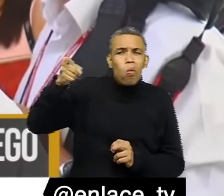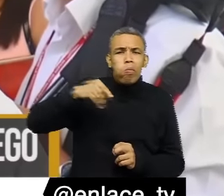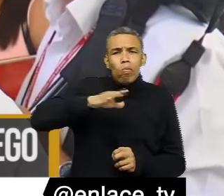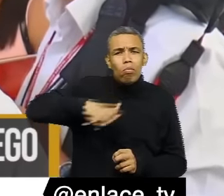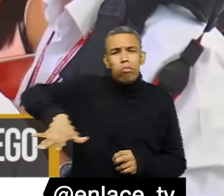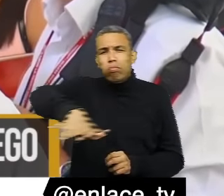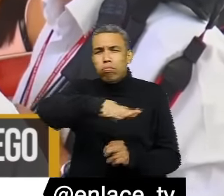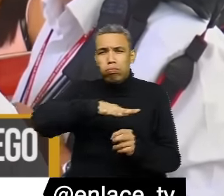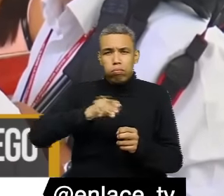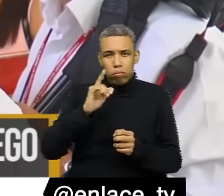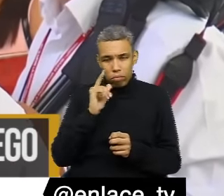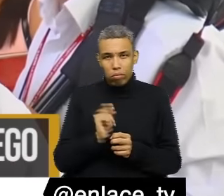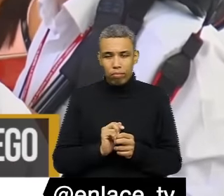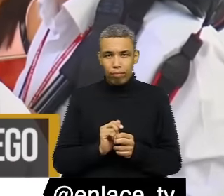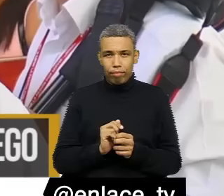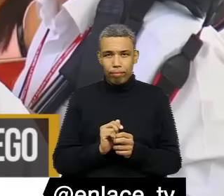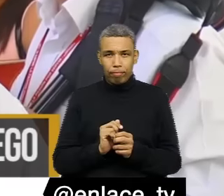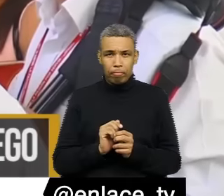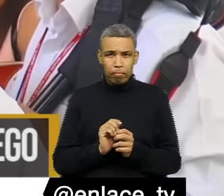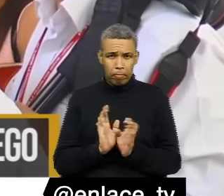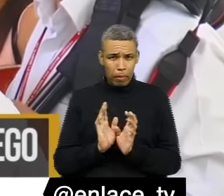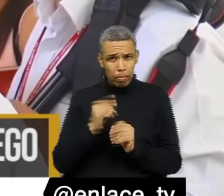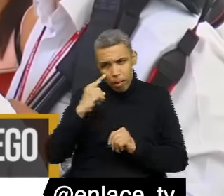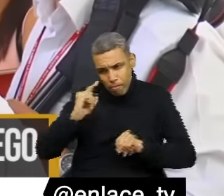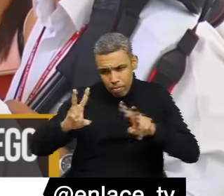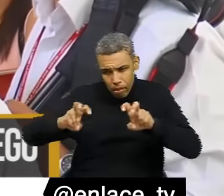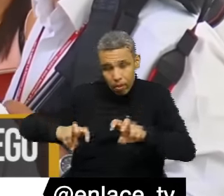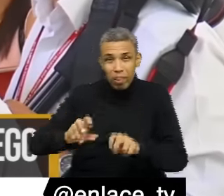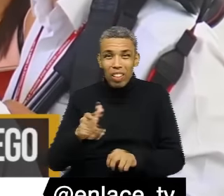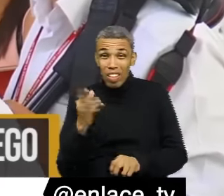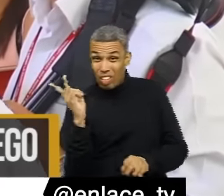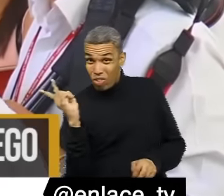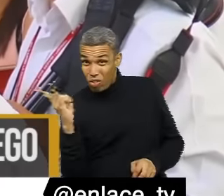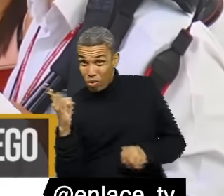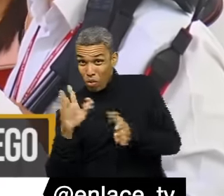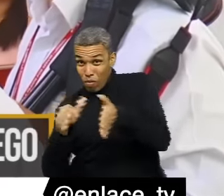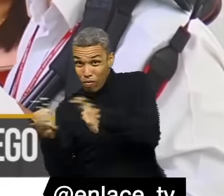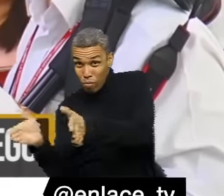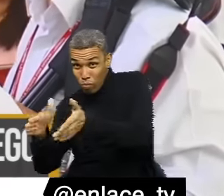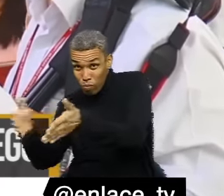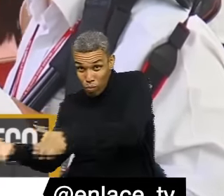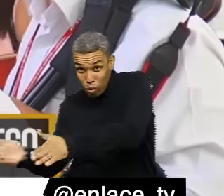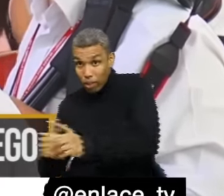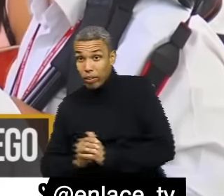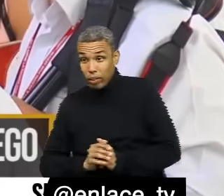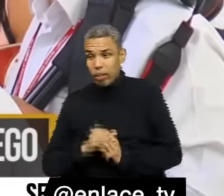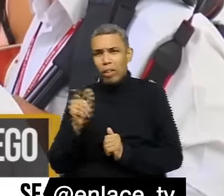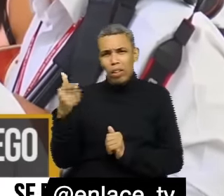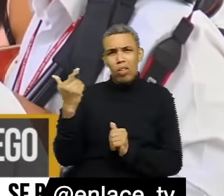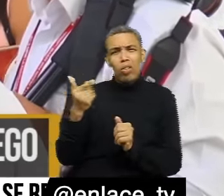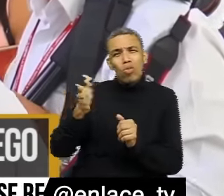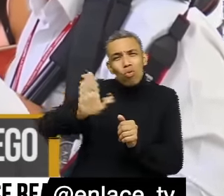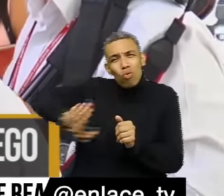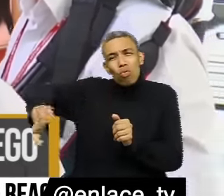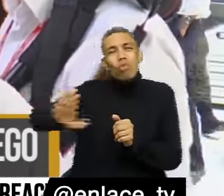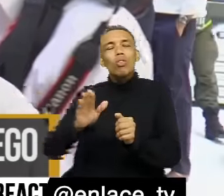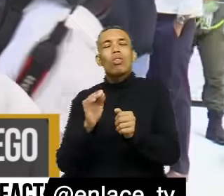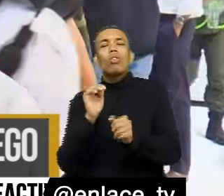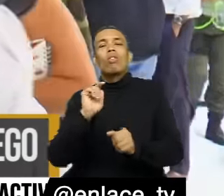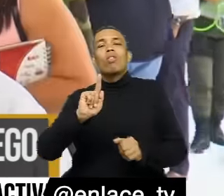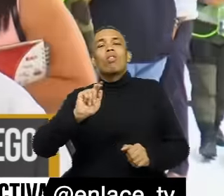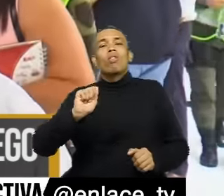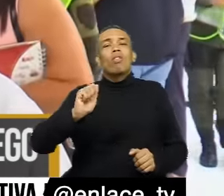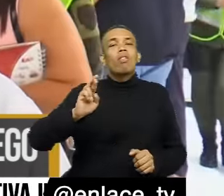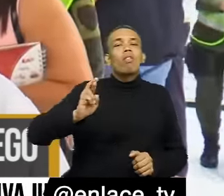pues es que estos miembros de la FARC estaban muy muy lejos de la zona de preconcentración, y que la gran pregunta